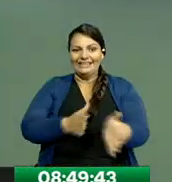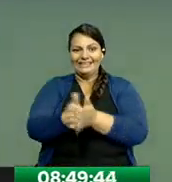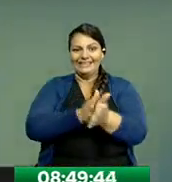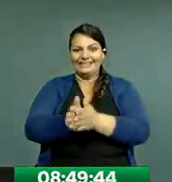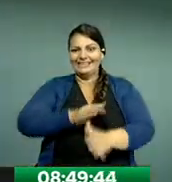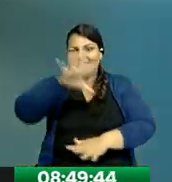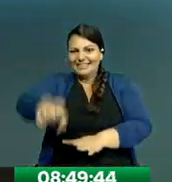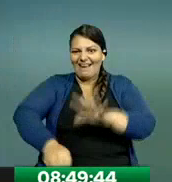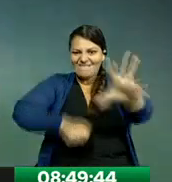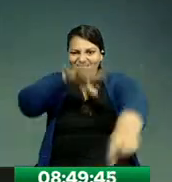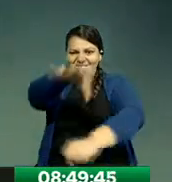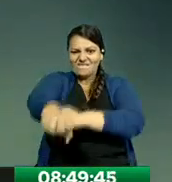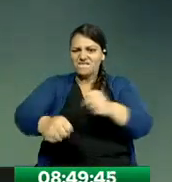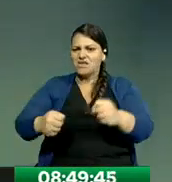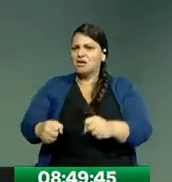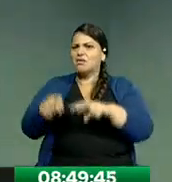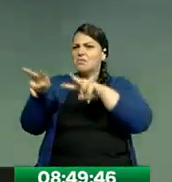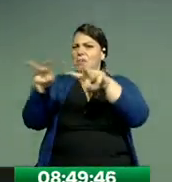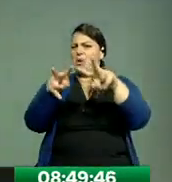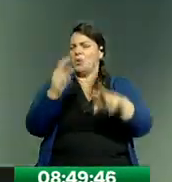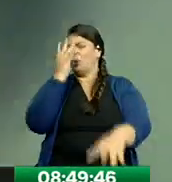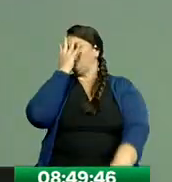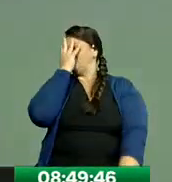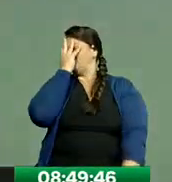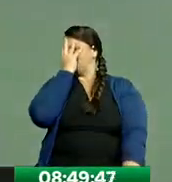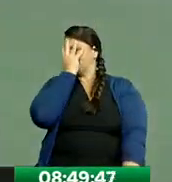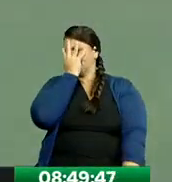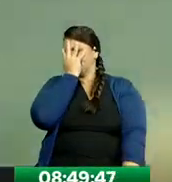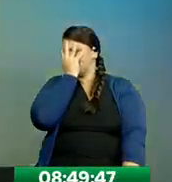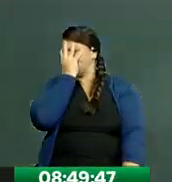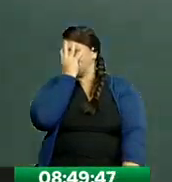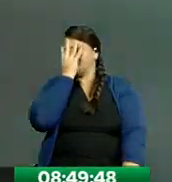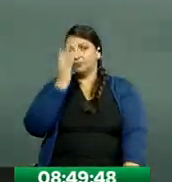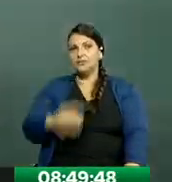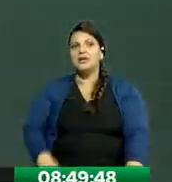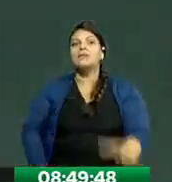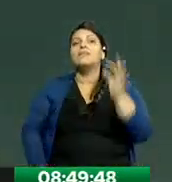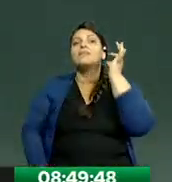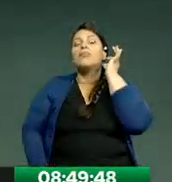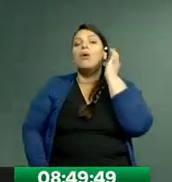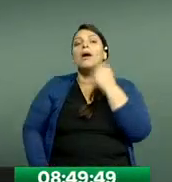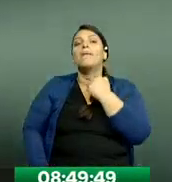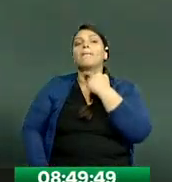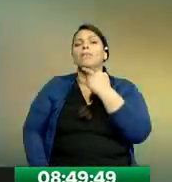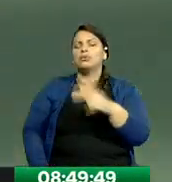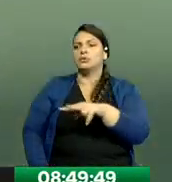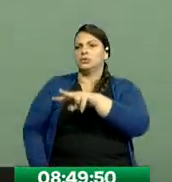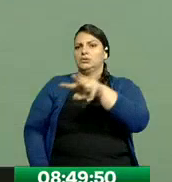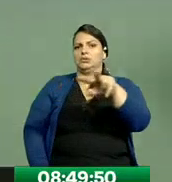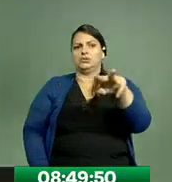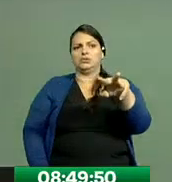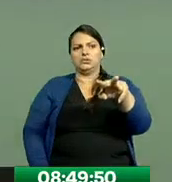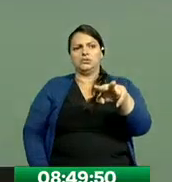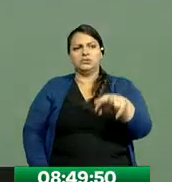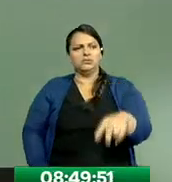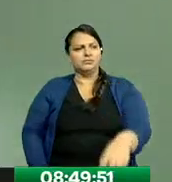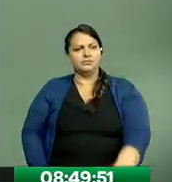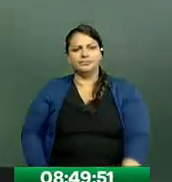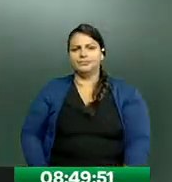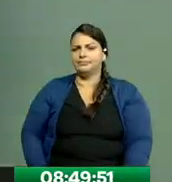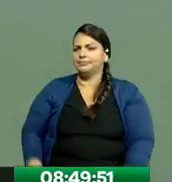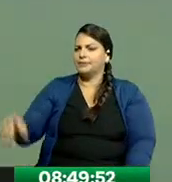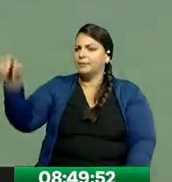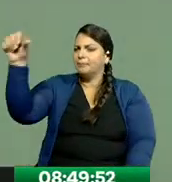Miren la gente, cómo se lleva las cosas la gente. Qué vergüenza, Dios mío, miren la gente cómo se lleva las